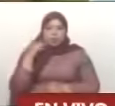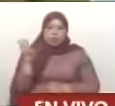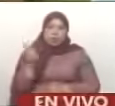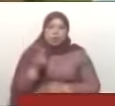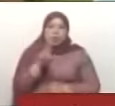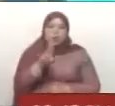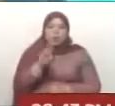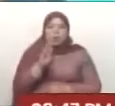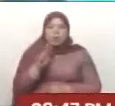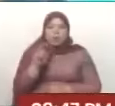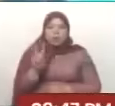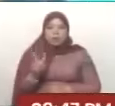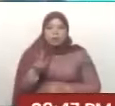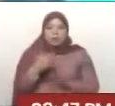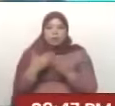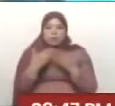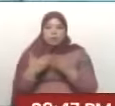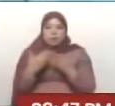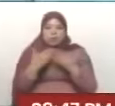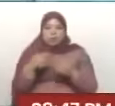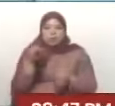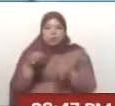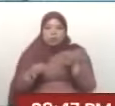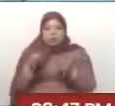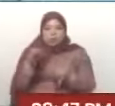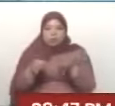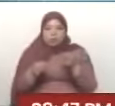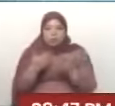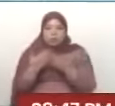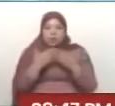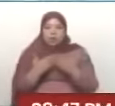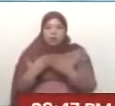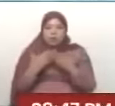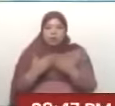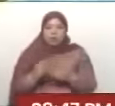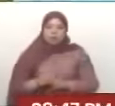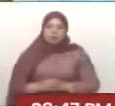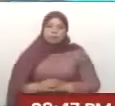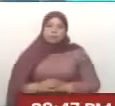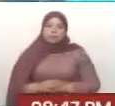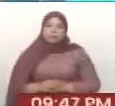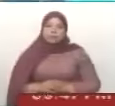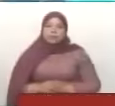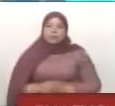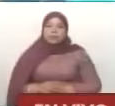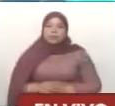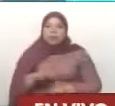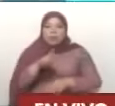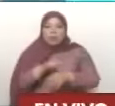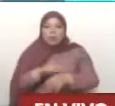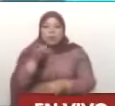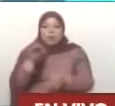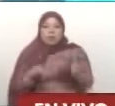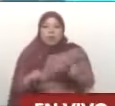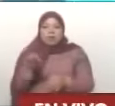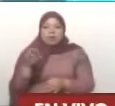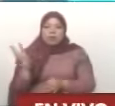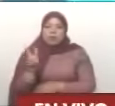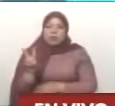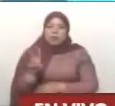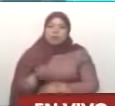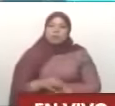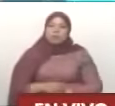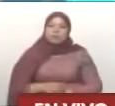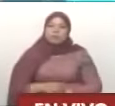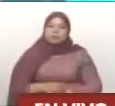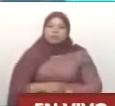¿Qué estás estudiando? Estudios jurídicos. Estudios jurídicos. Va a ser doctora de la República Bolivariana de